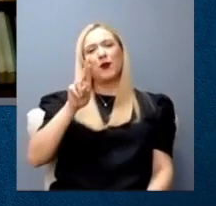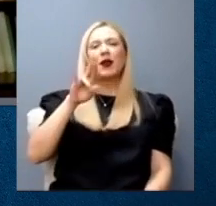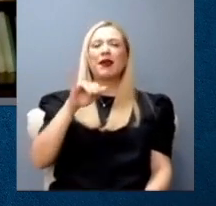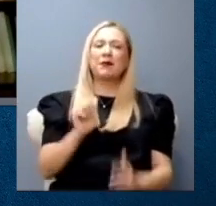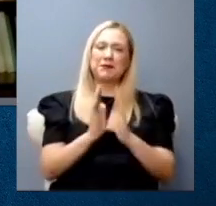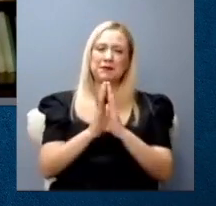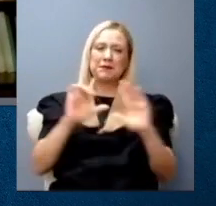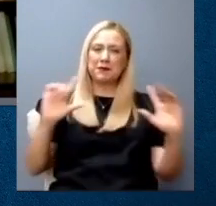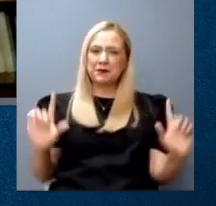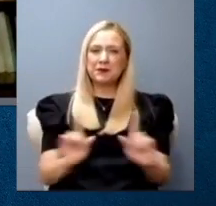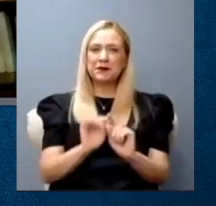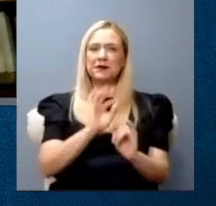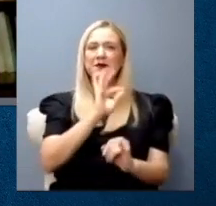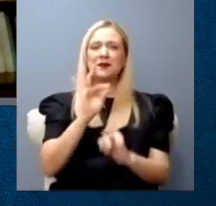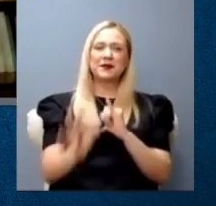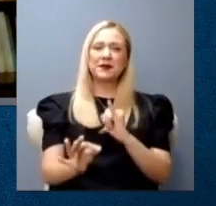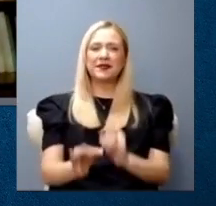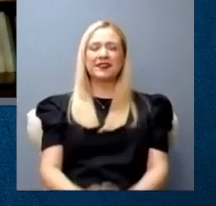conclusión, reflexión final?